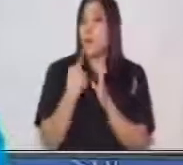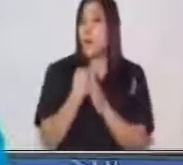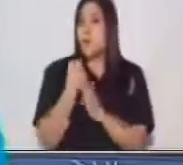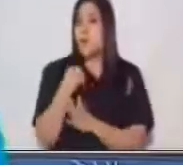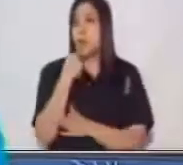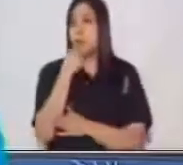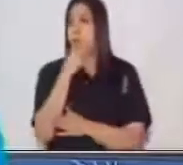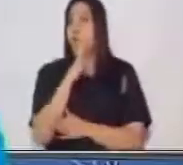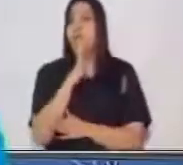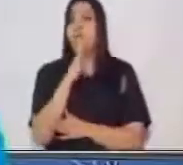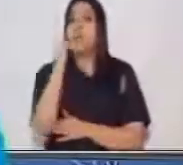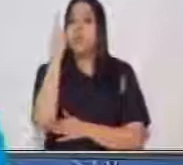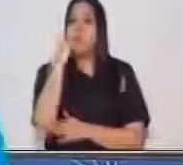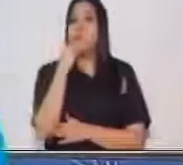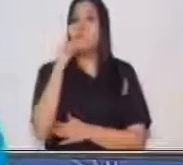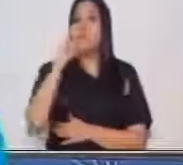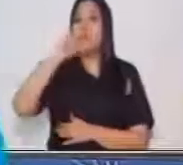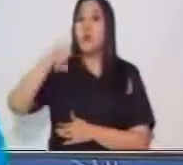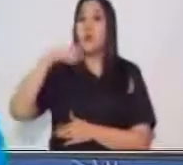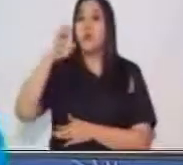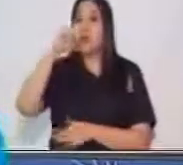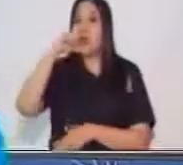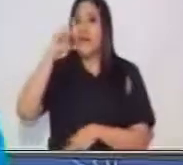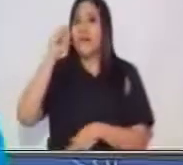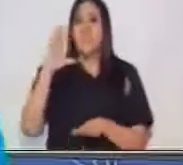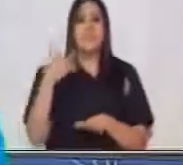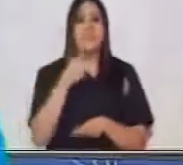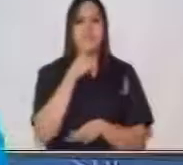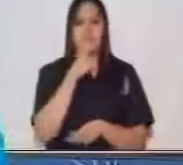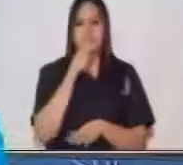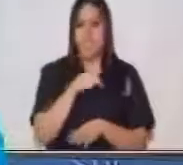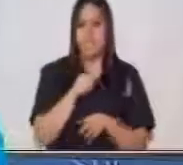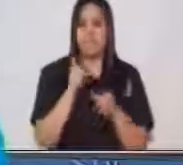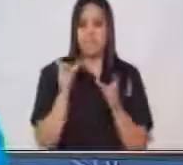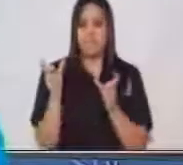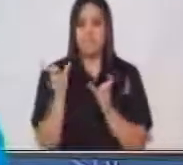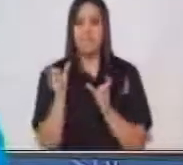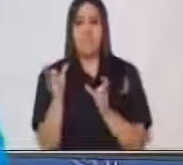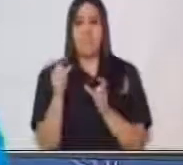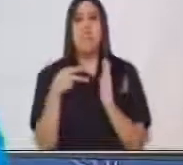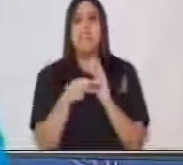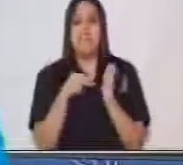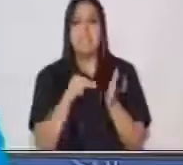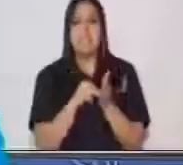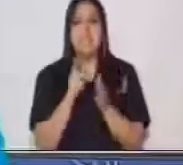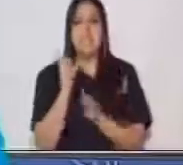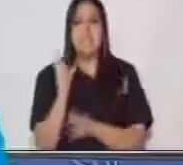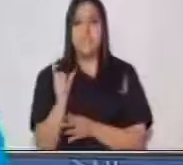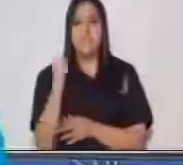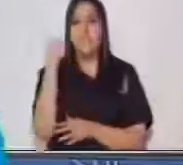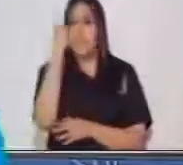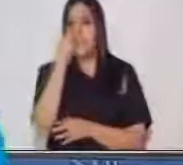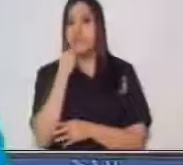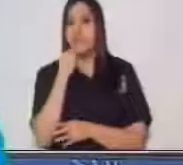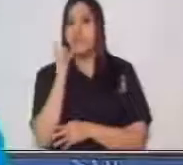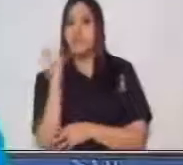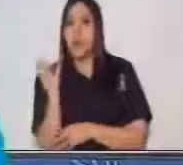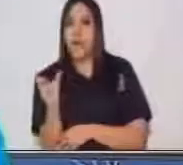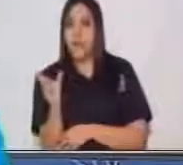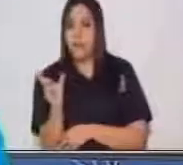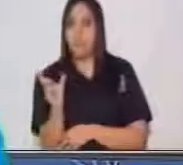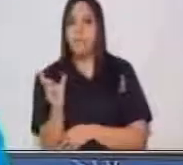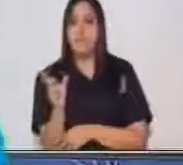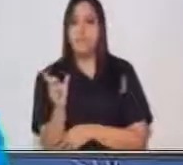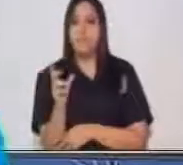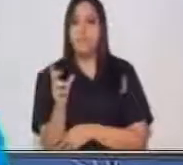sujeto, ¿qué es el sujeto? Recordemos. Y vamos a leer también. El